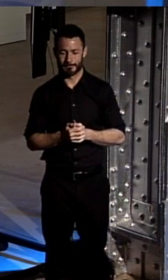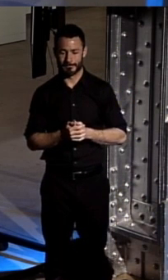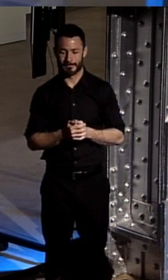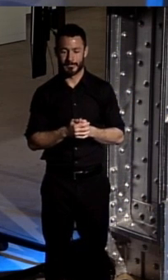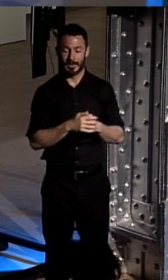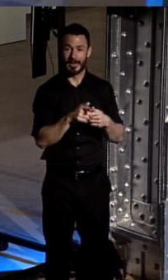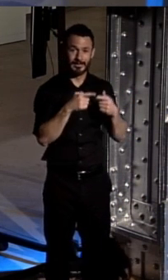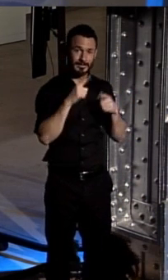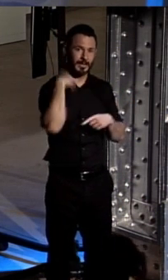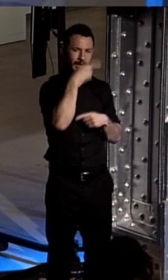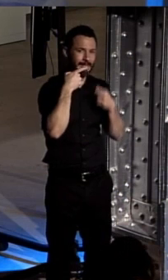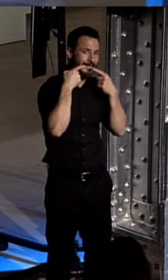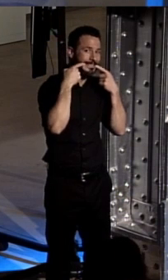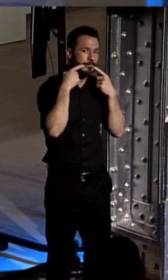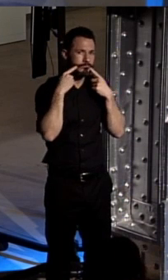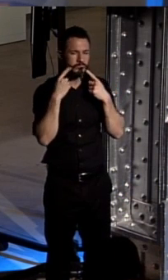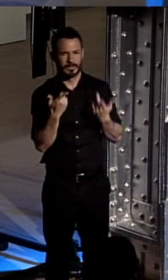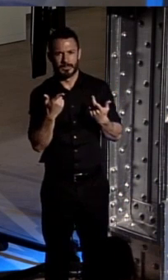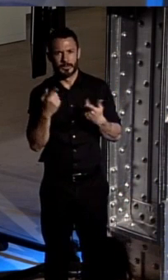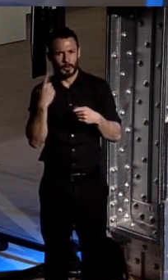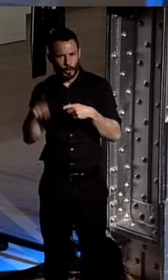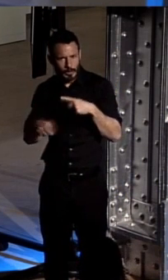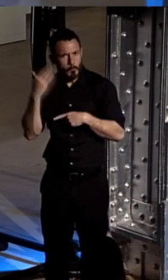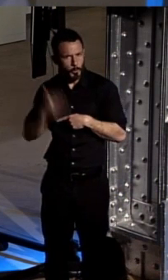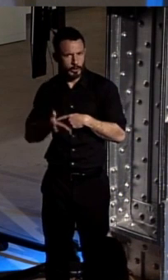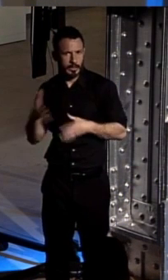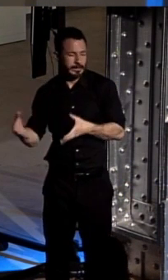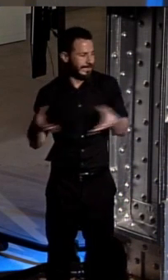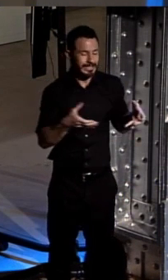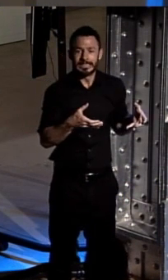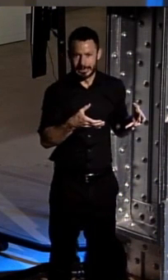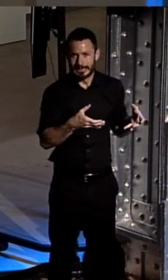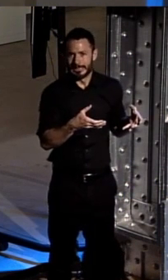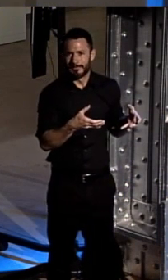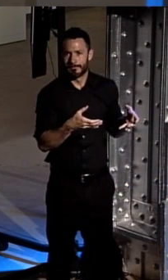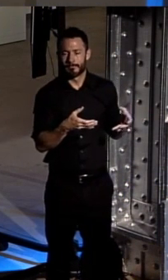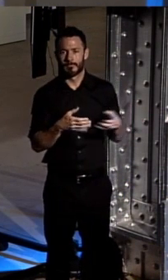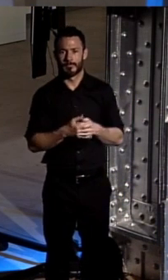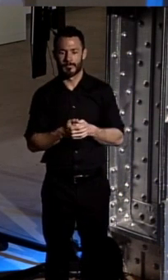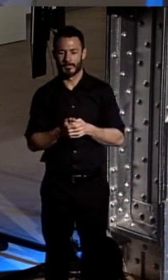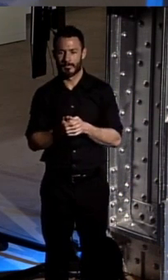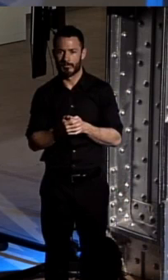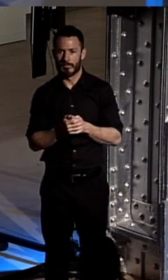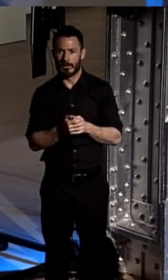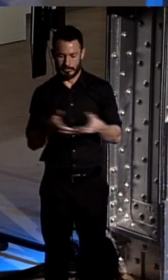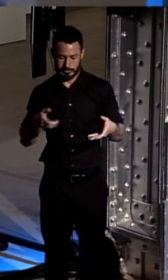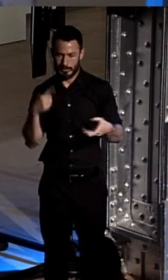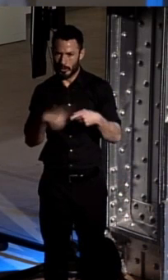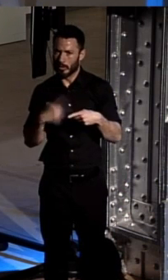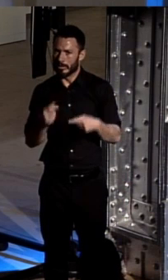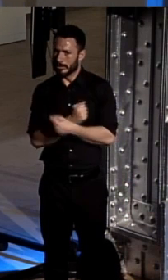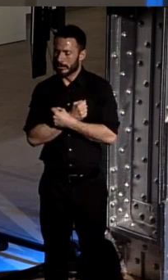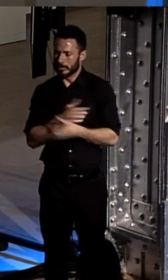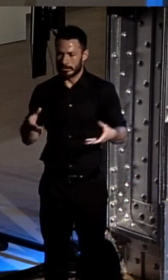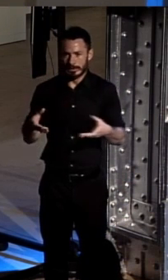están, es decir, lo estamos jugando de verdad, las cosas más importantes de su vida. Bueno, pongamos que están cosas importantes, no vamos a jugar tanto como la vida, pero hay algo que realmente quieren mucho. Y entonces están contra